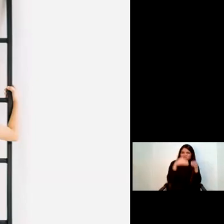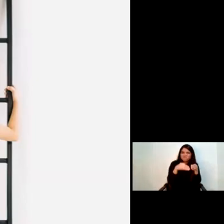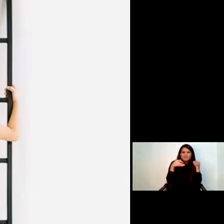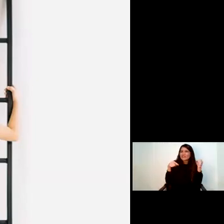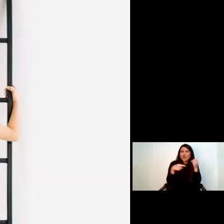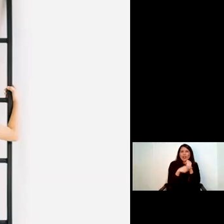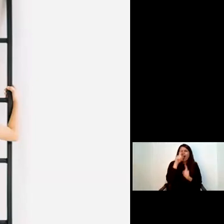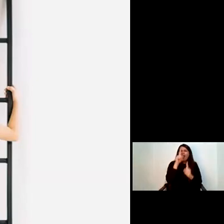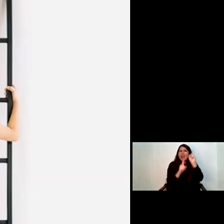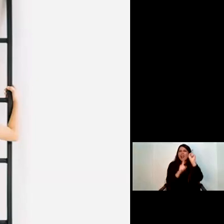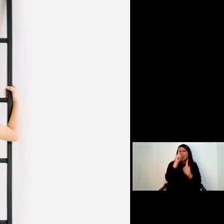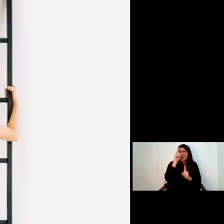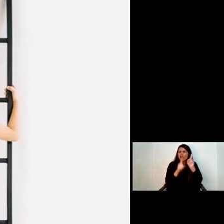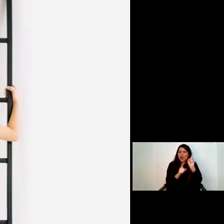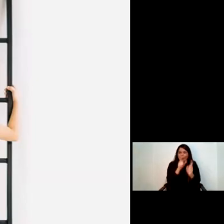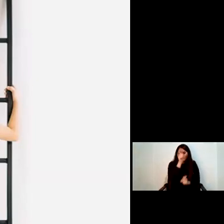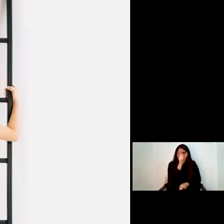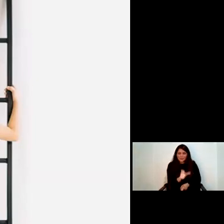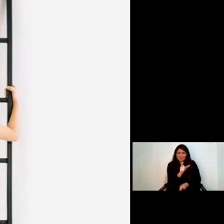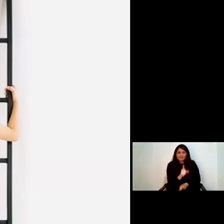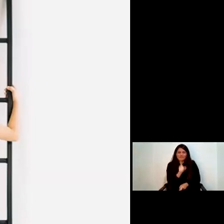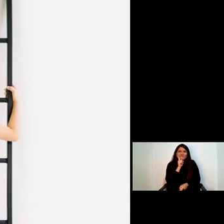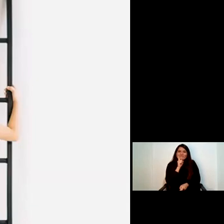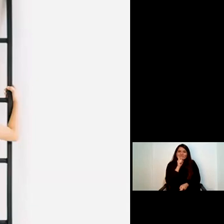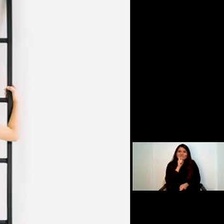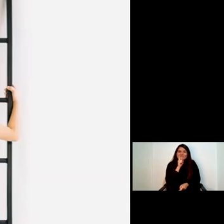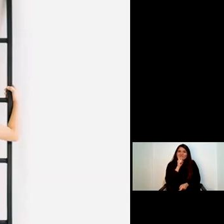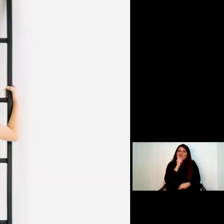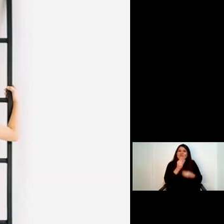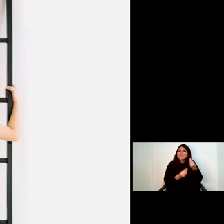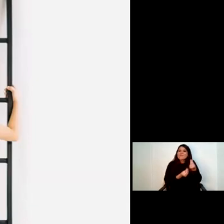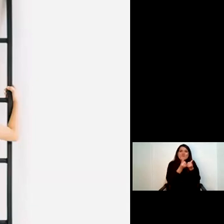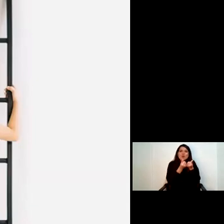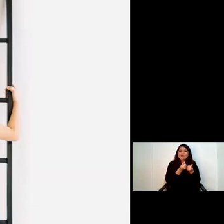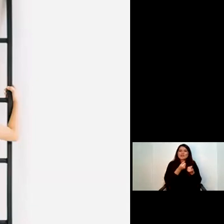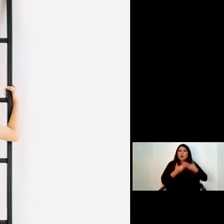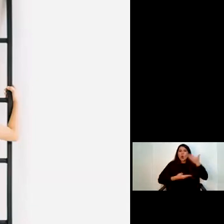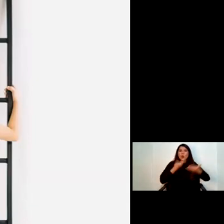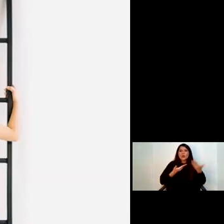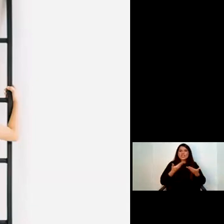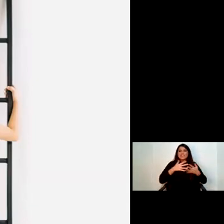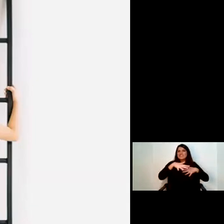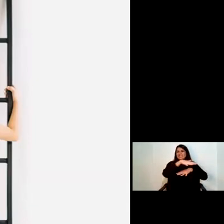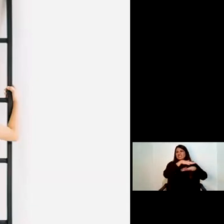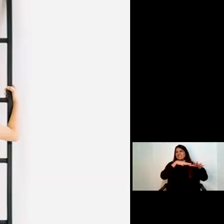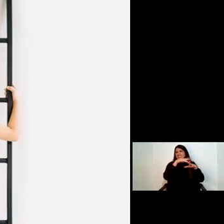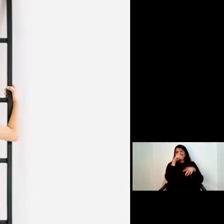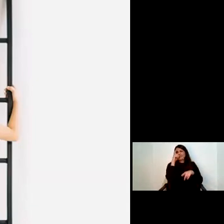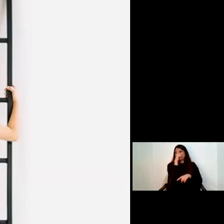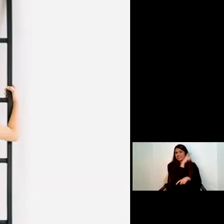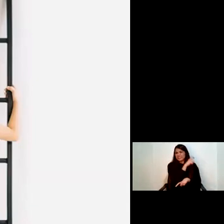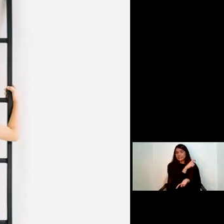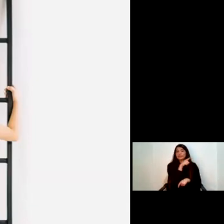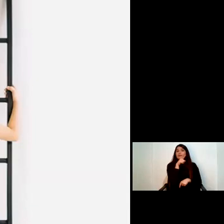había algo en la persona que producía la conducta problemática. Y esto nos llevaba a